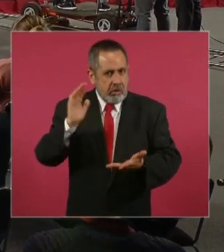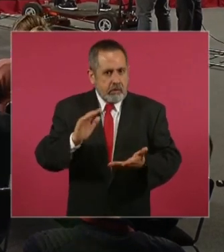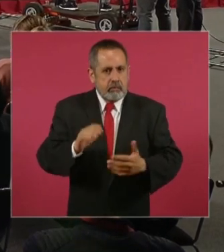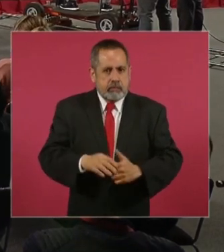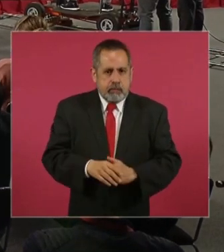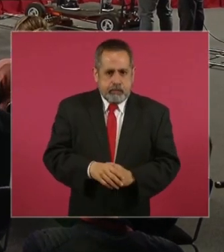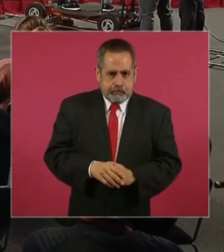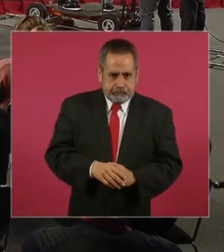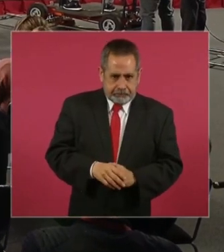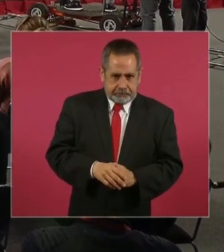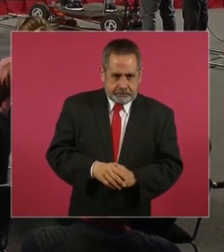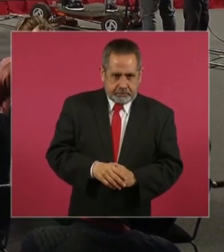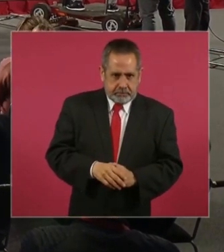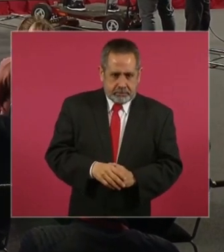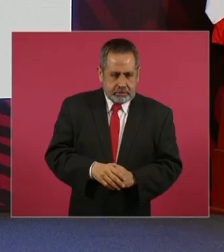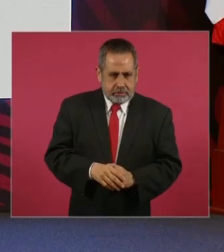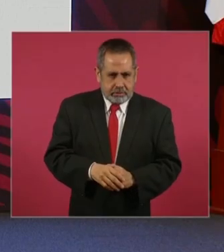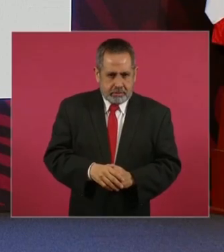Pero ya.